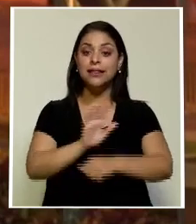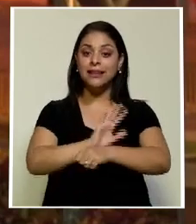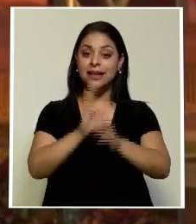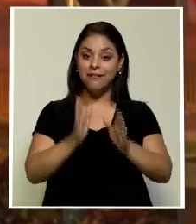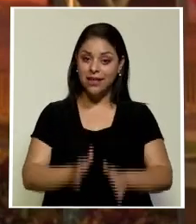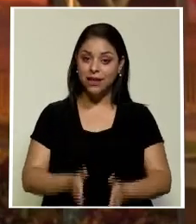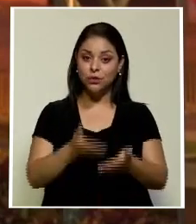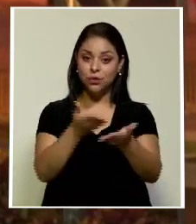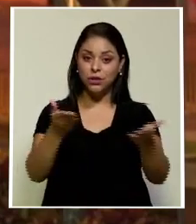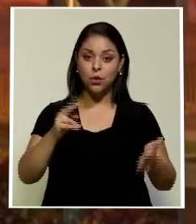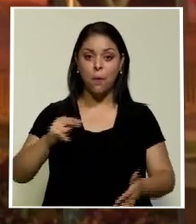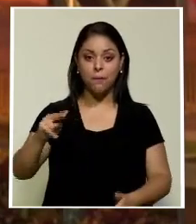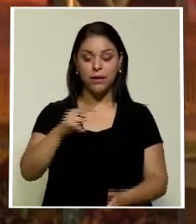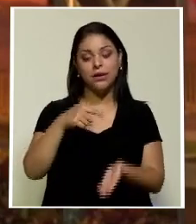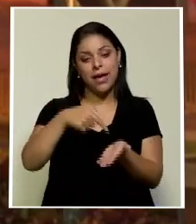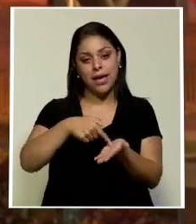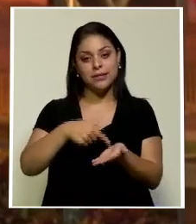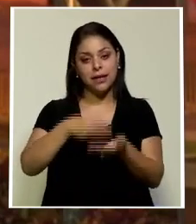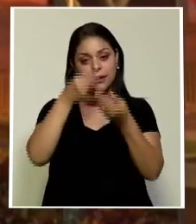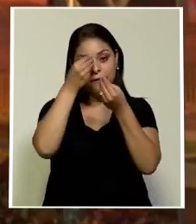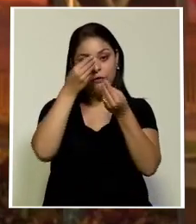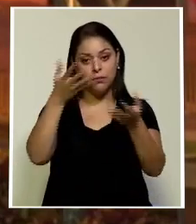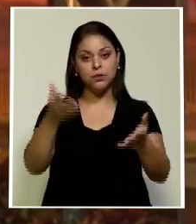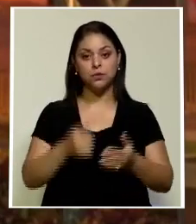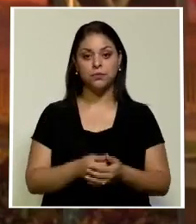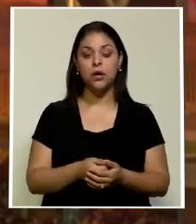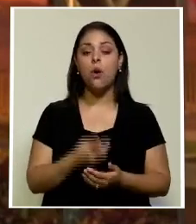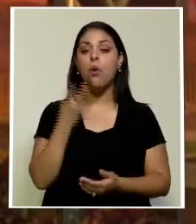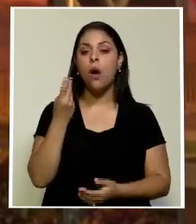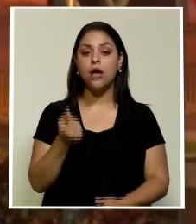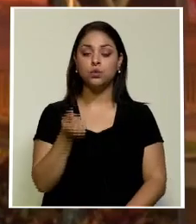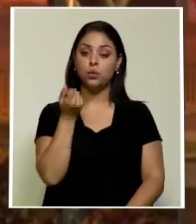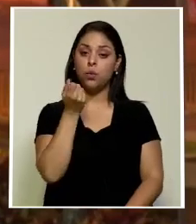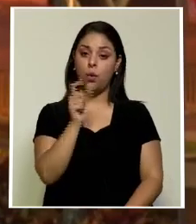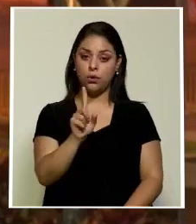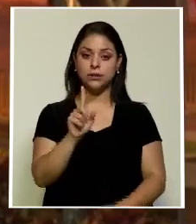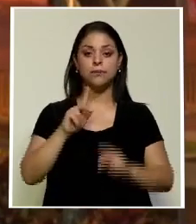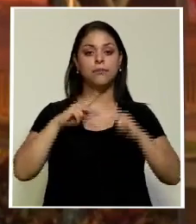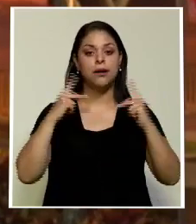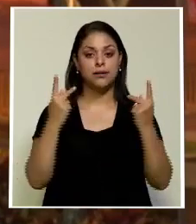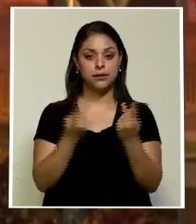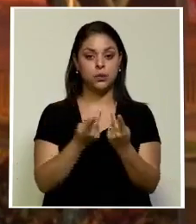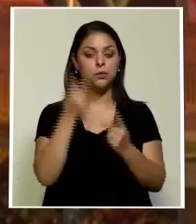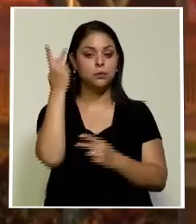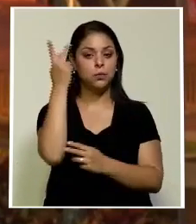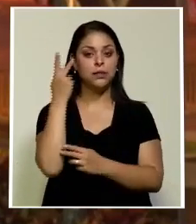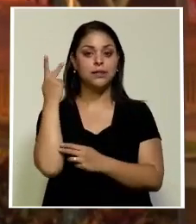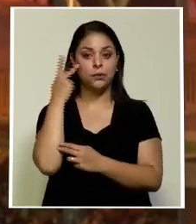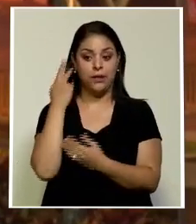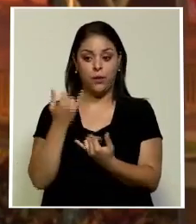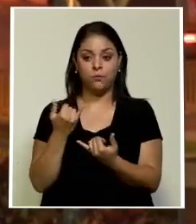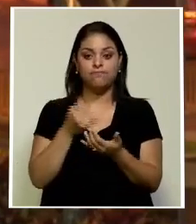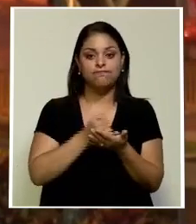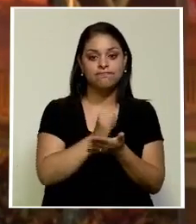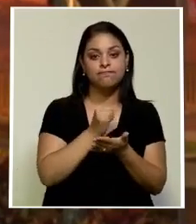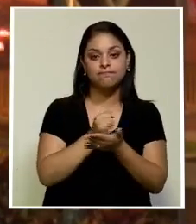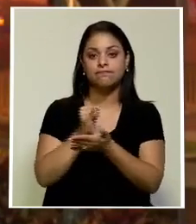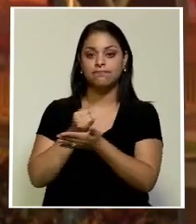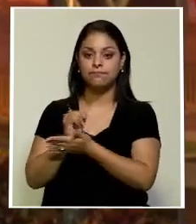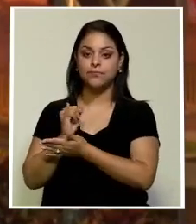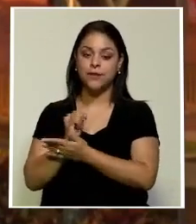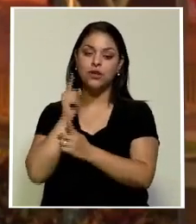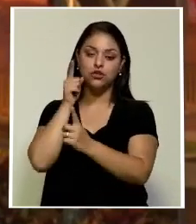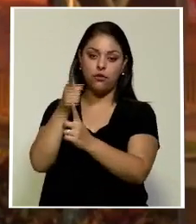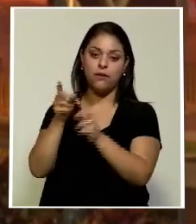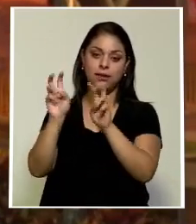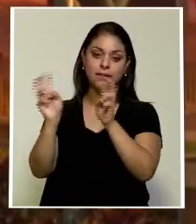la información. Entonces, como dije anteriormente, son 11 los partidos políticos que están en estas investigaciones abiertas por el tema